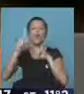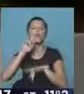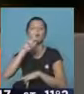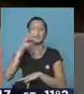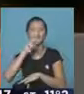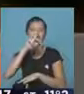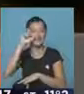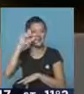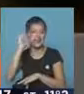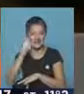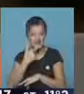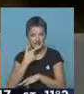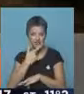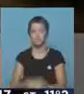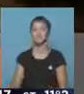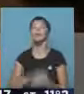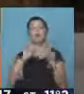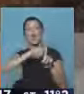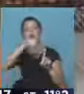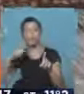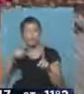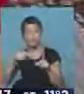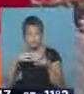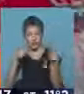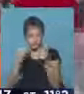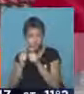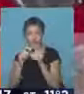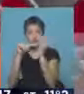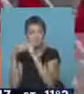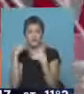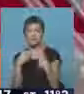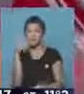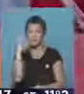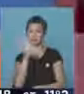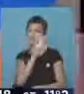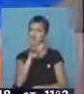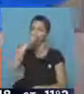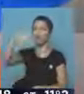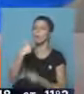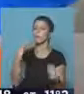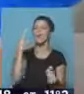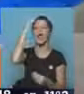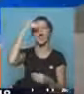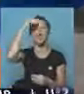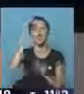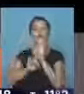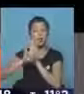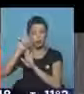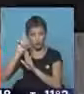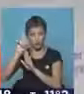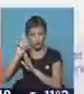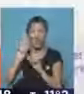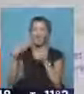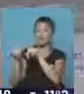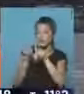de seguridad y servicios de inteligencia de varios países sospechan que el ataque se originó en Corea del Norte. Una teoría compartida